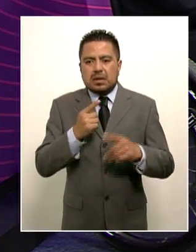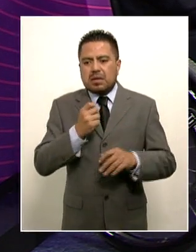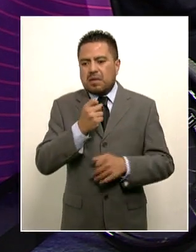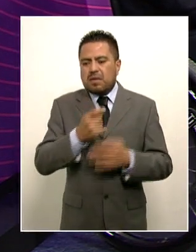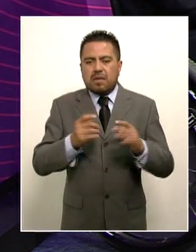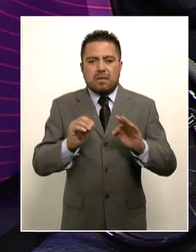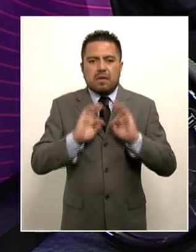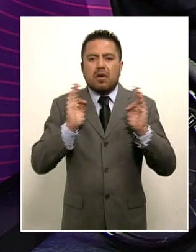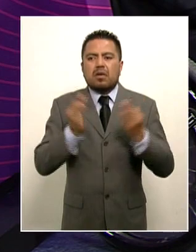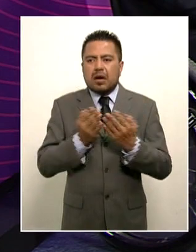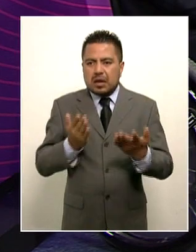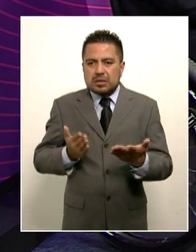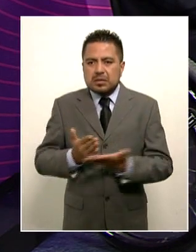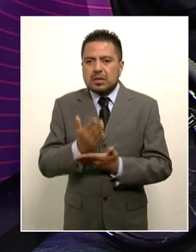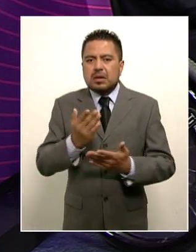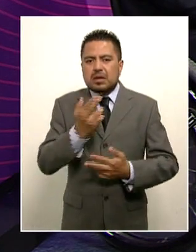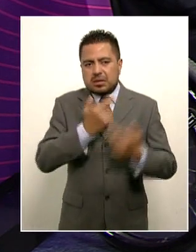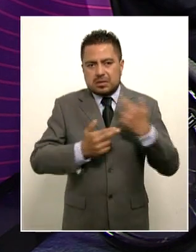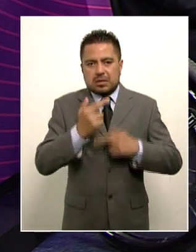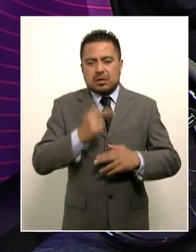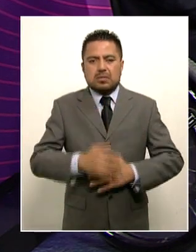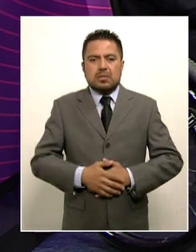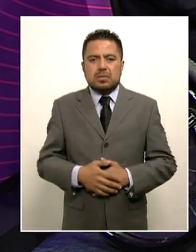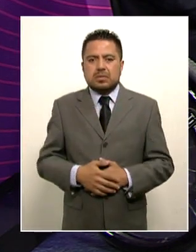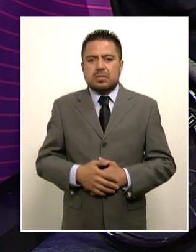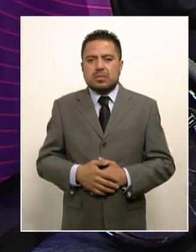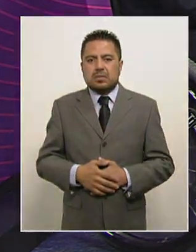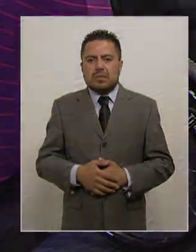muchas formas de accesibilidad, pero volvemos en un momento.